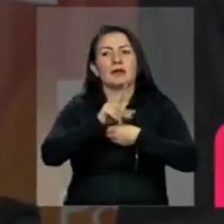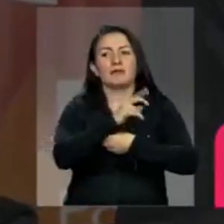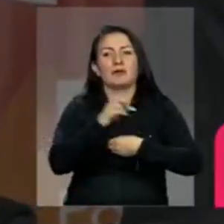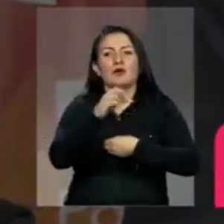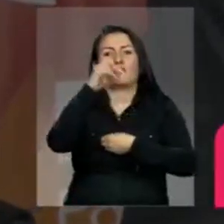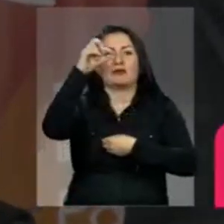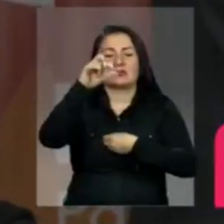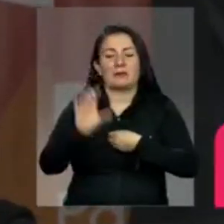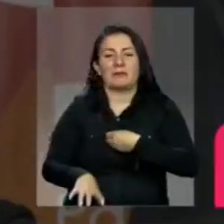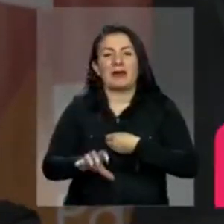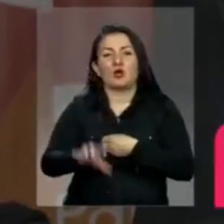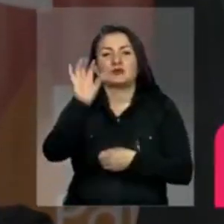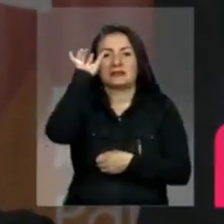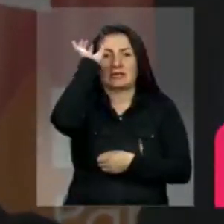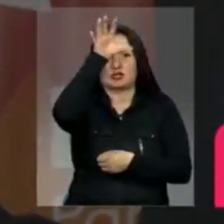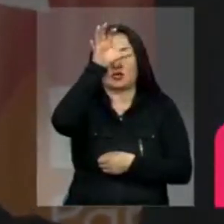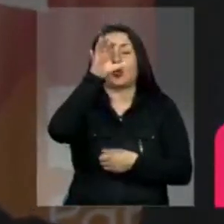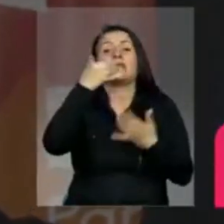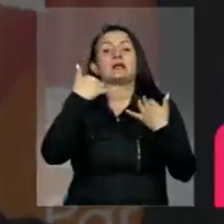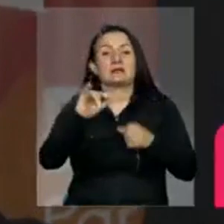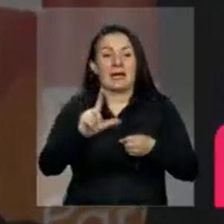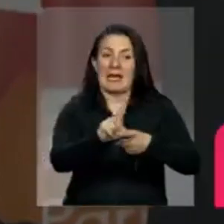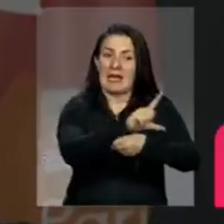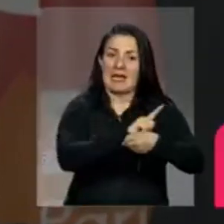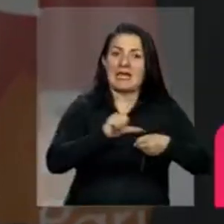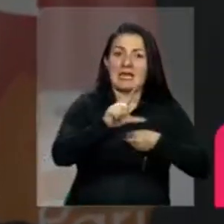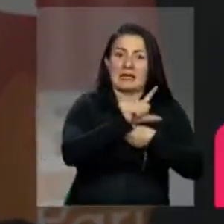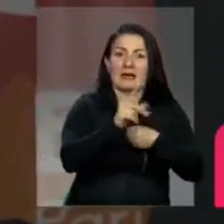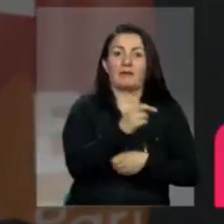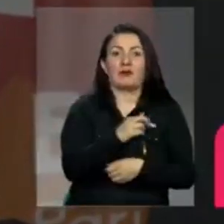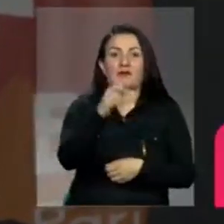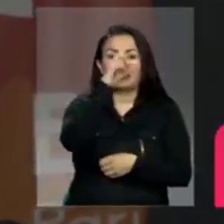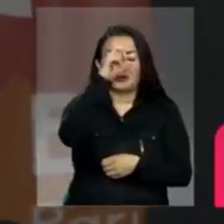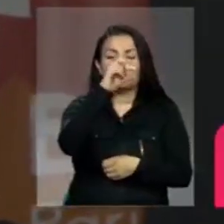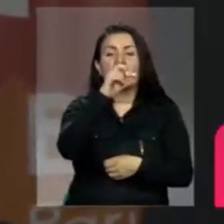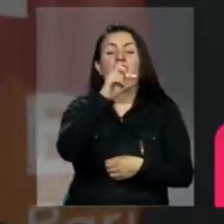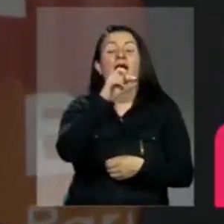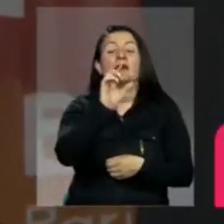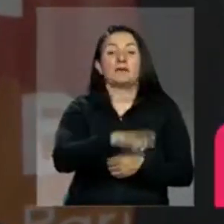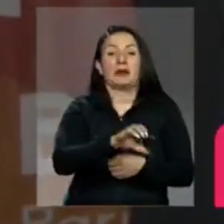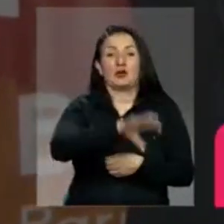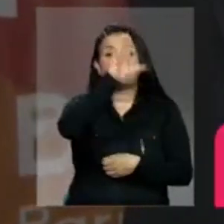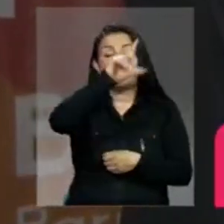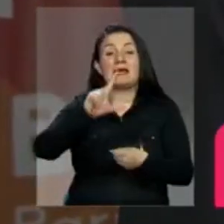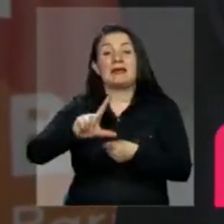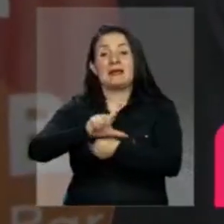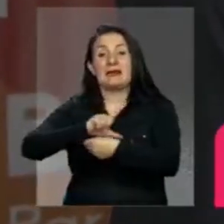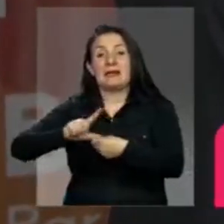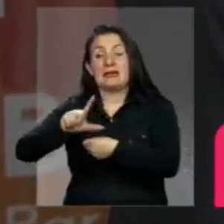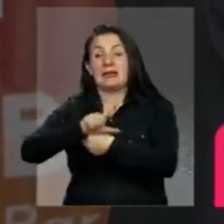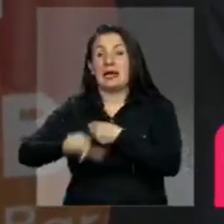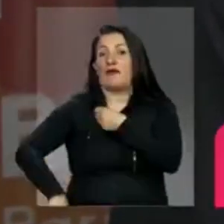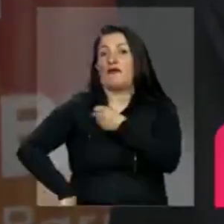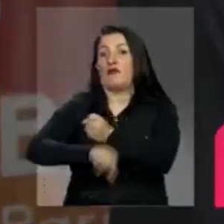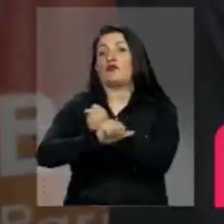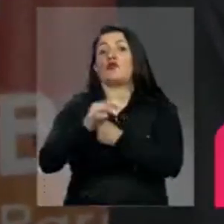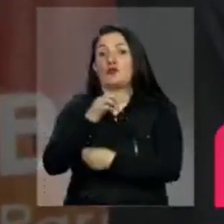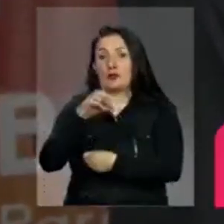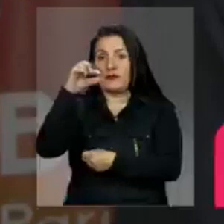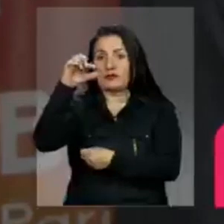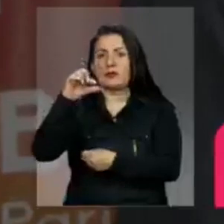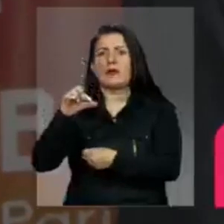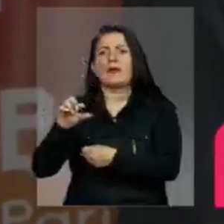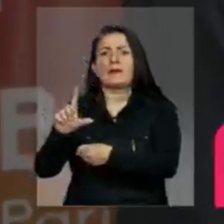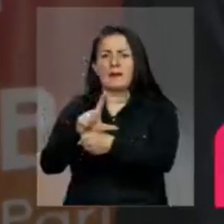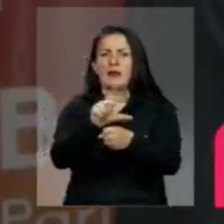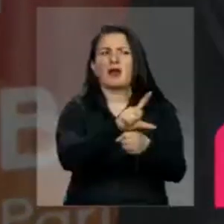profesional de baloncesto. Entonces tenemos liga profesional de baloncesto, tenemos liga profesional de fútbol y de los